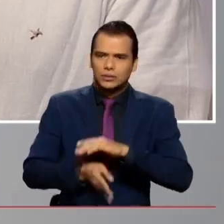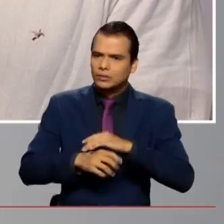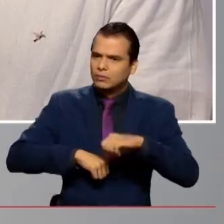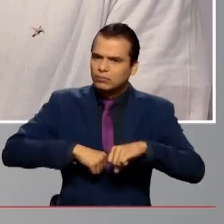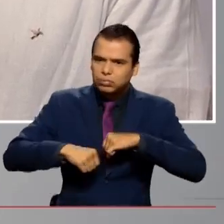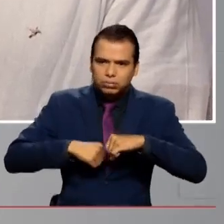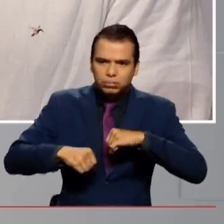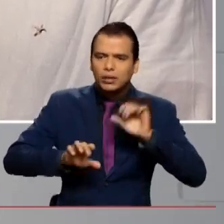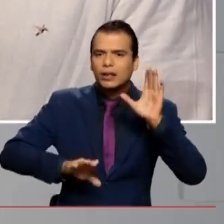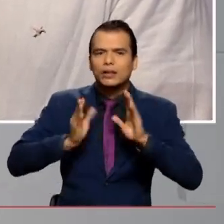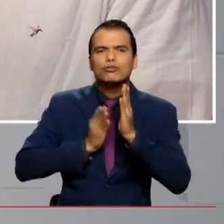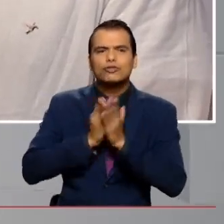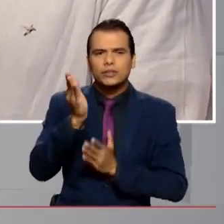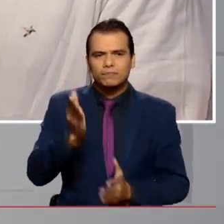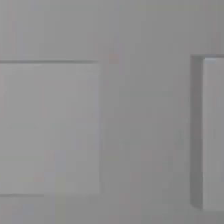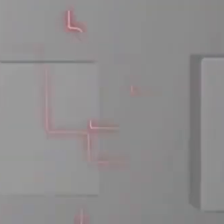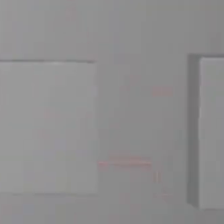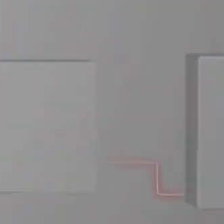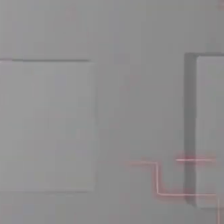contienda electoral.